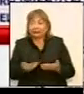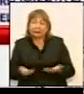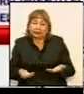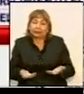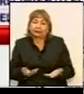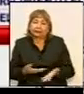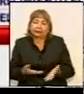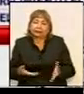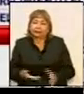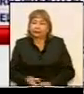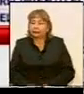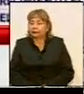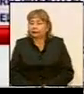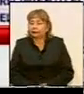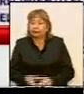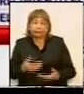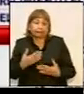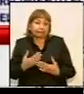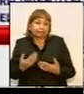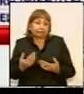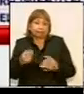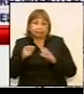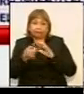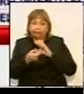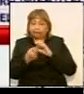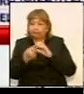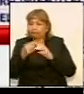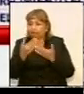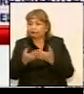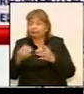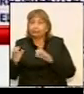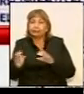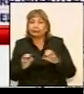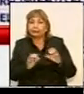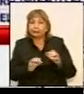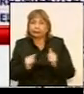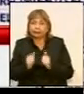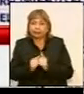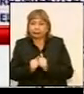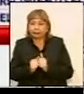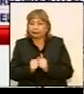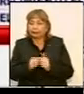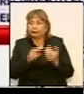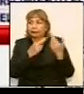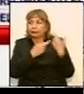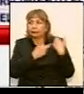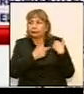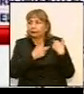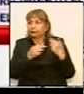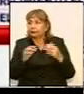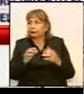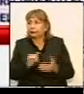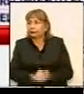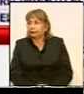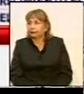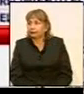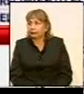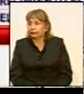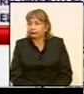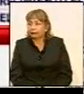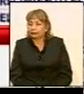tributaciones, le regalamos impuestos a la mina. Hemos hecho un ejemplo de comparación de los países con